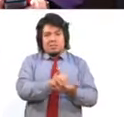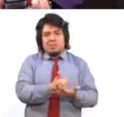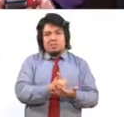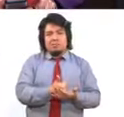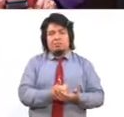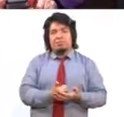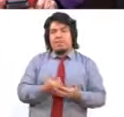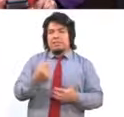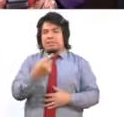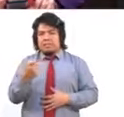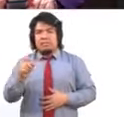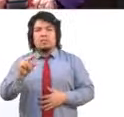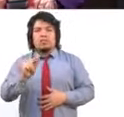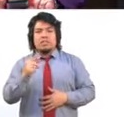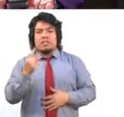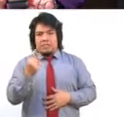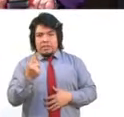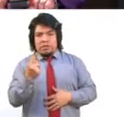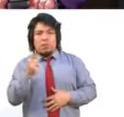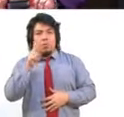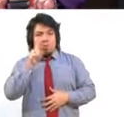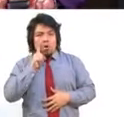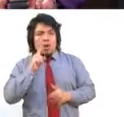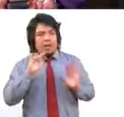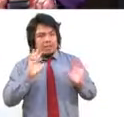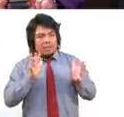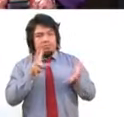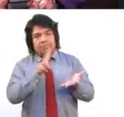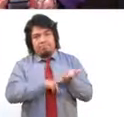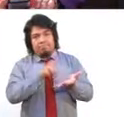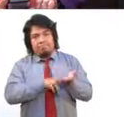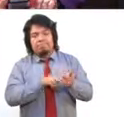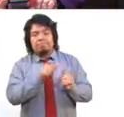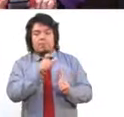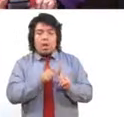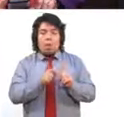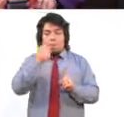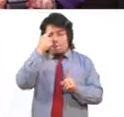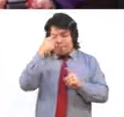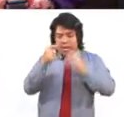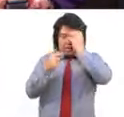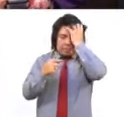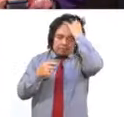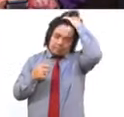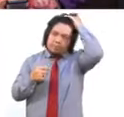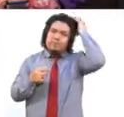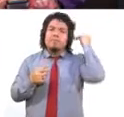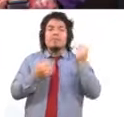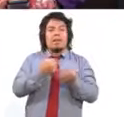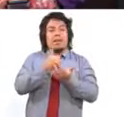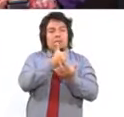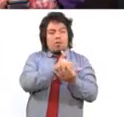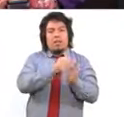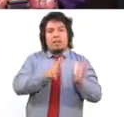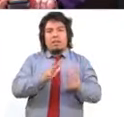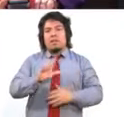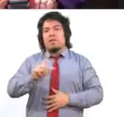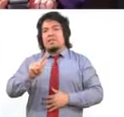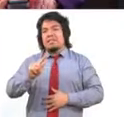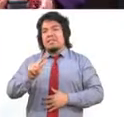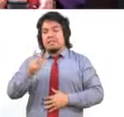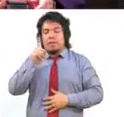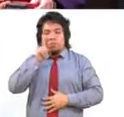hay 181 que están siendo ya valoradas integralmente para el apoyo, y 70 que ya reciben transferencias